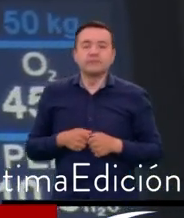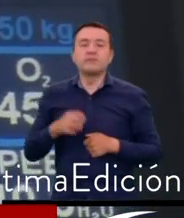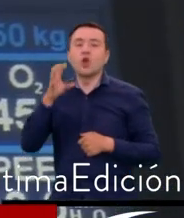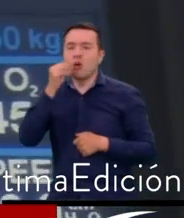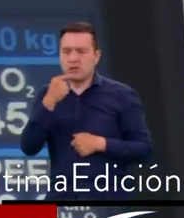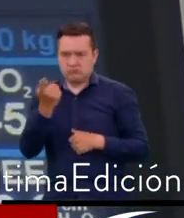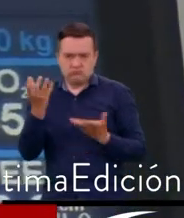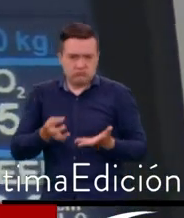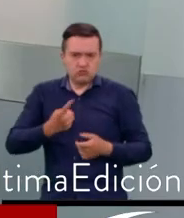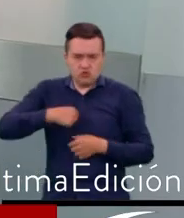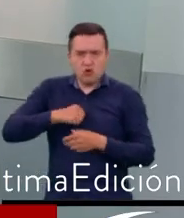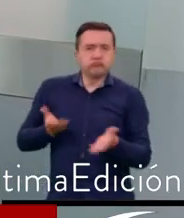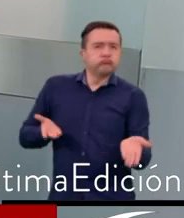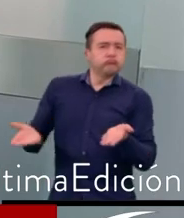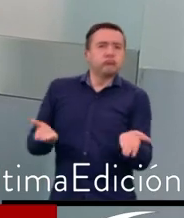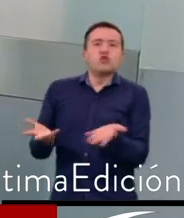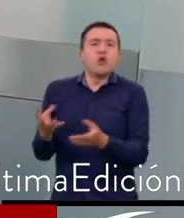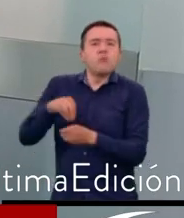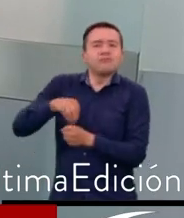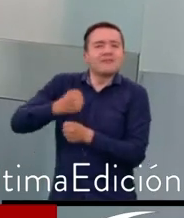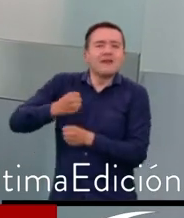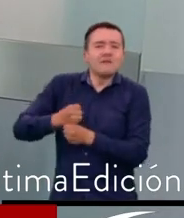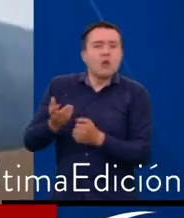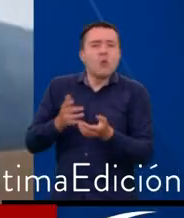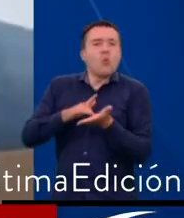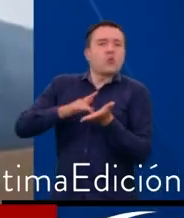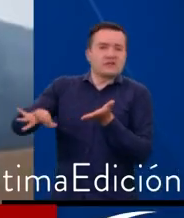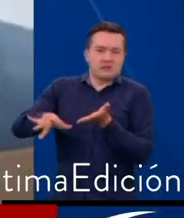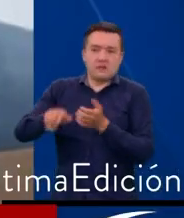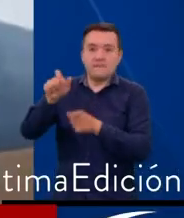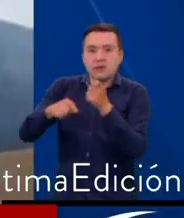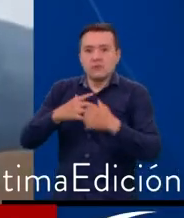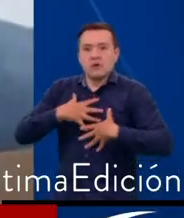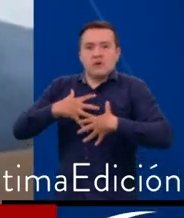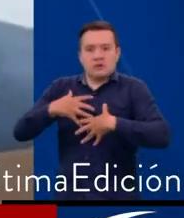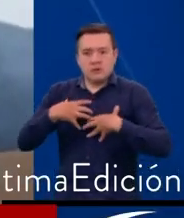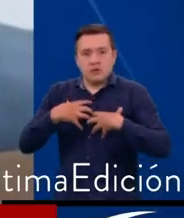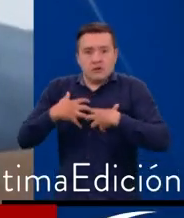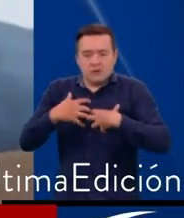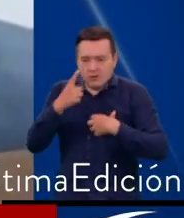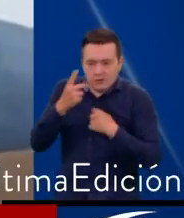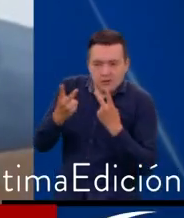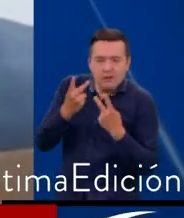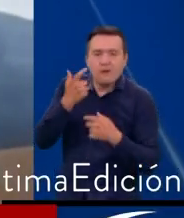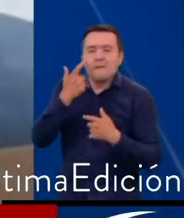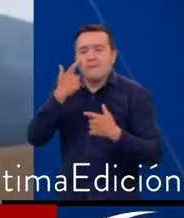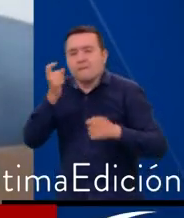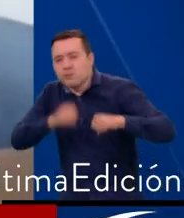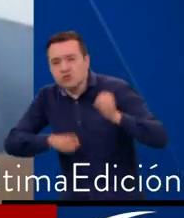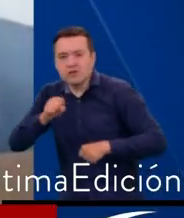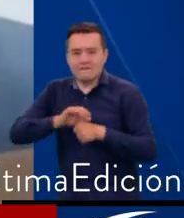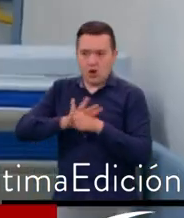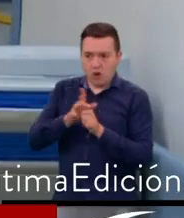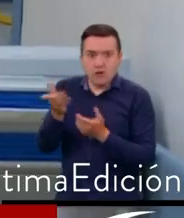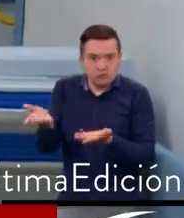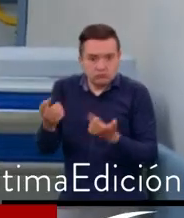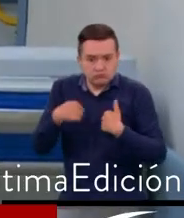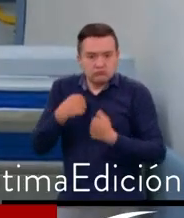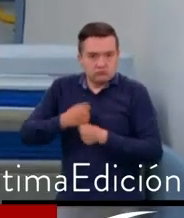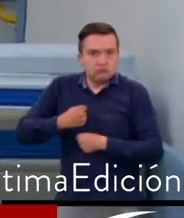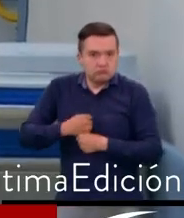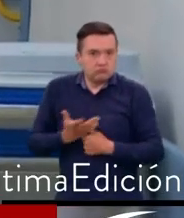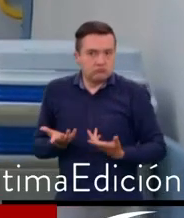servicios en urgencias para pacientes respiratorios con sospecha de infección por coronavirus y pues